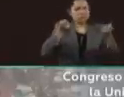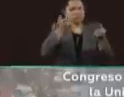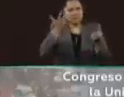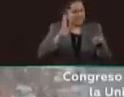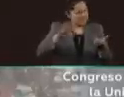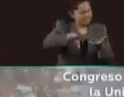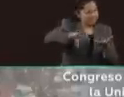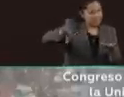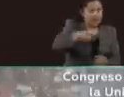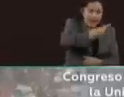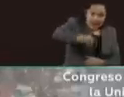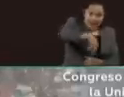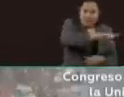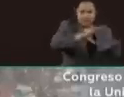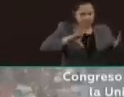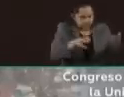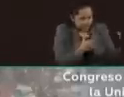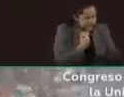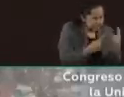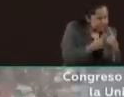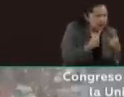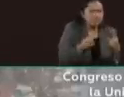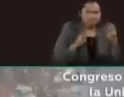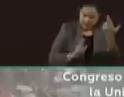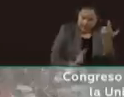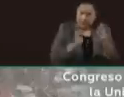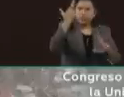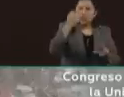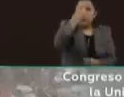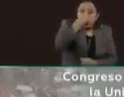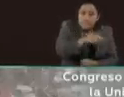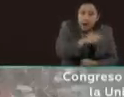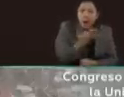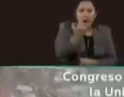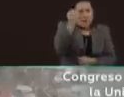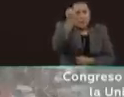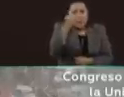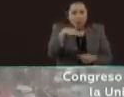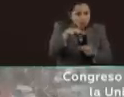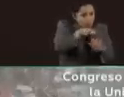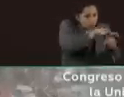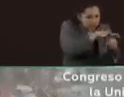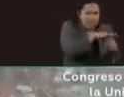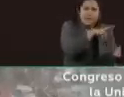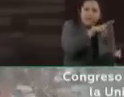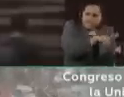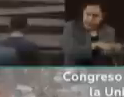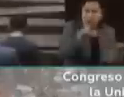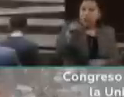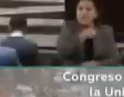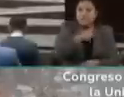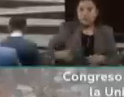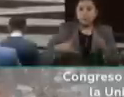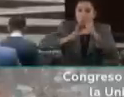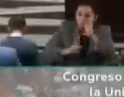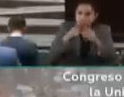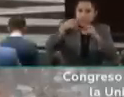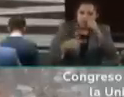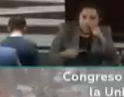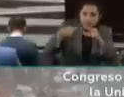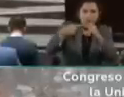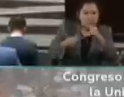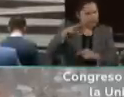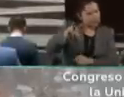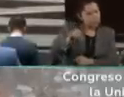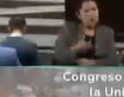revolución bajo el lema de sufragio efectivo, no reelección, y prometió tierra y libertad. Fue el pueblo el que sostuvo